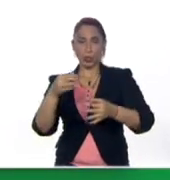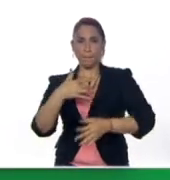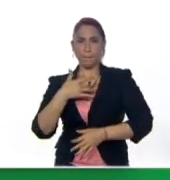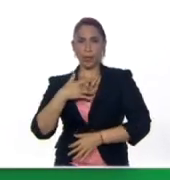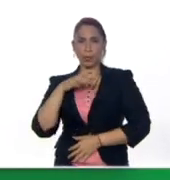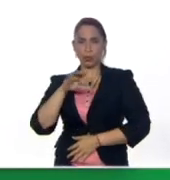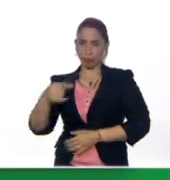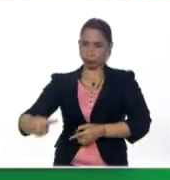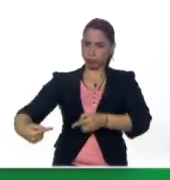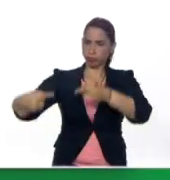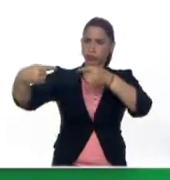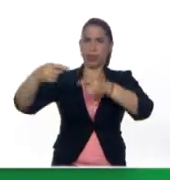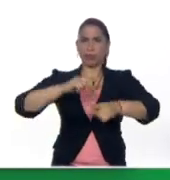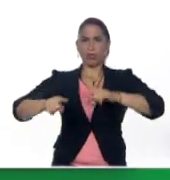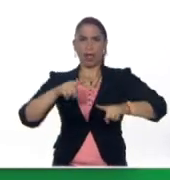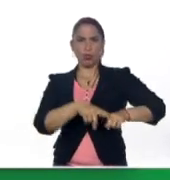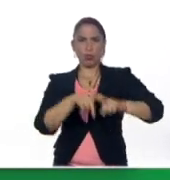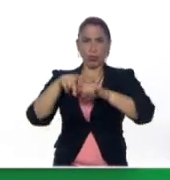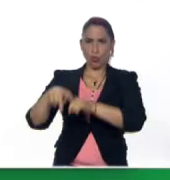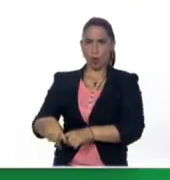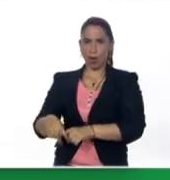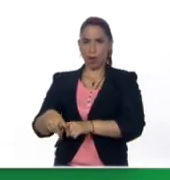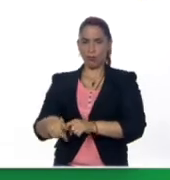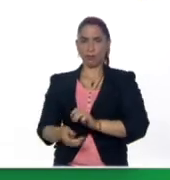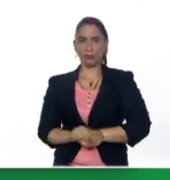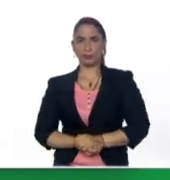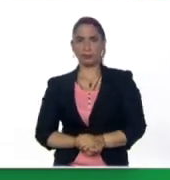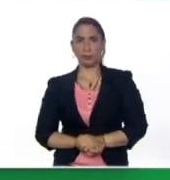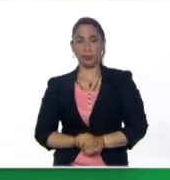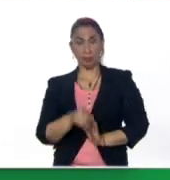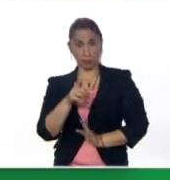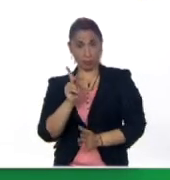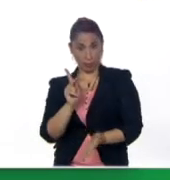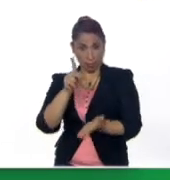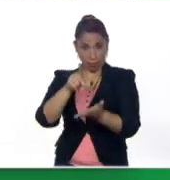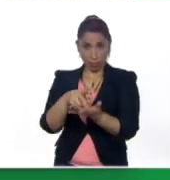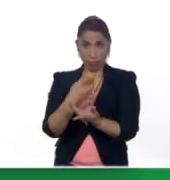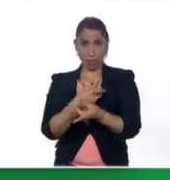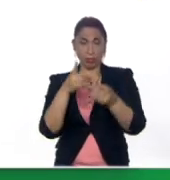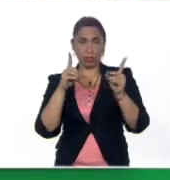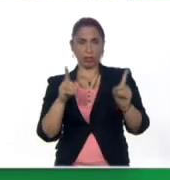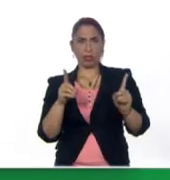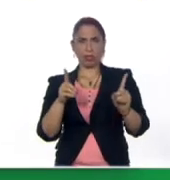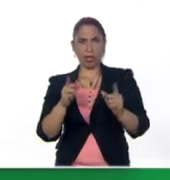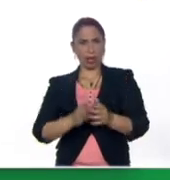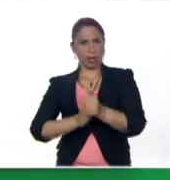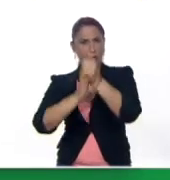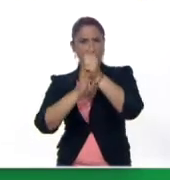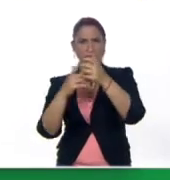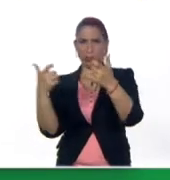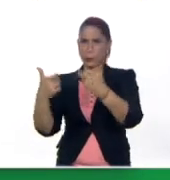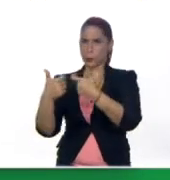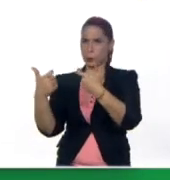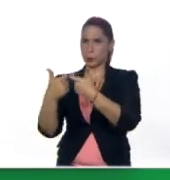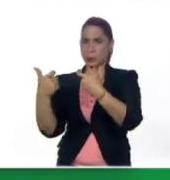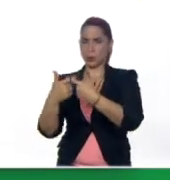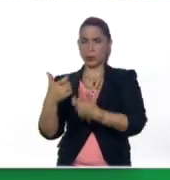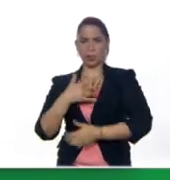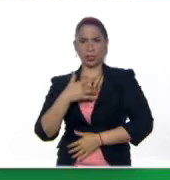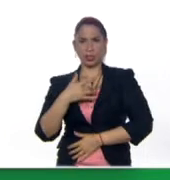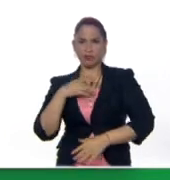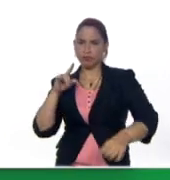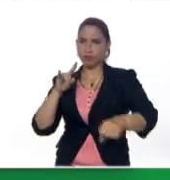dictadura de Marcos Pérez Jiménez. Electo diputado en la Vuelta de la Democracia, se vuelve líder guerrillero al sentir que se estaba